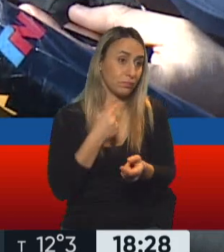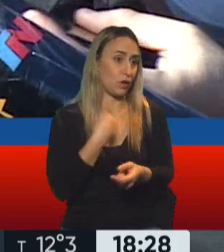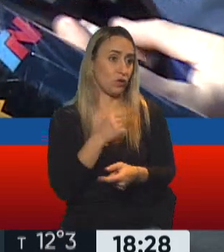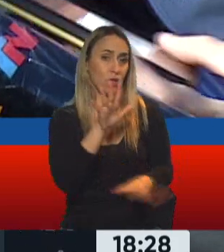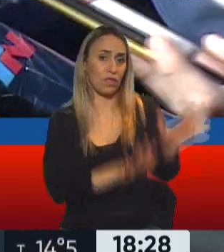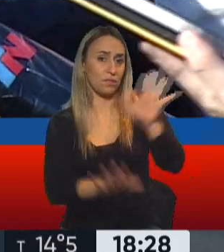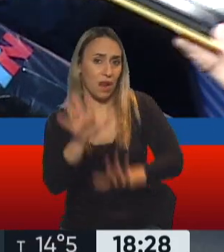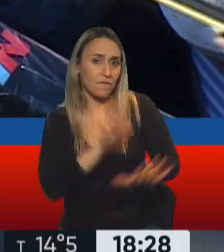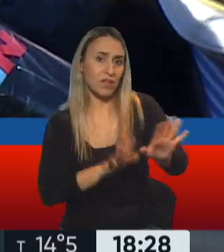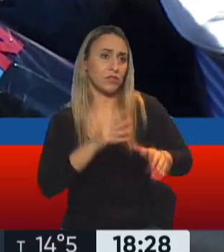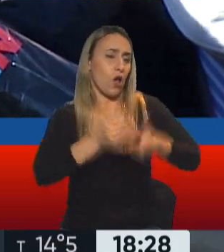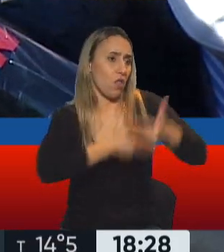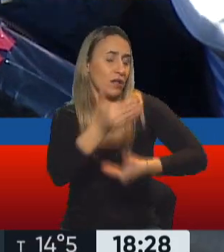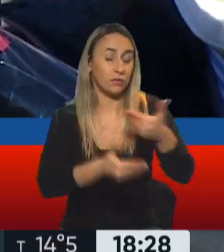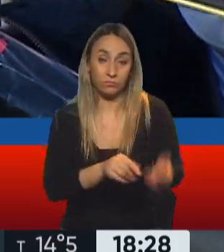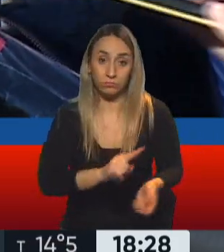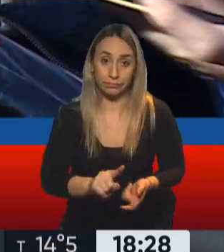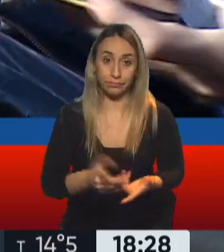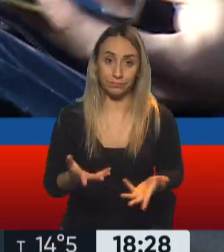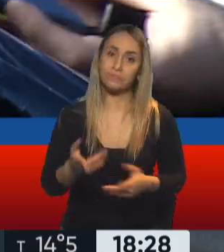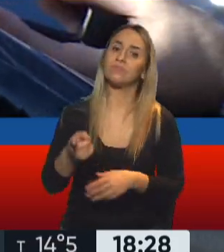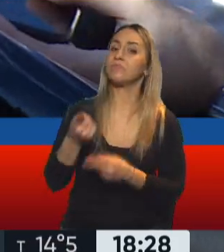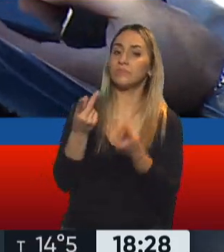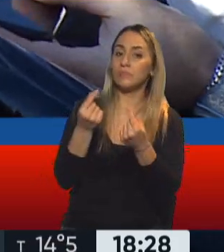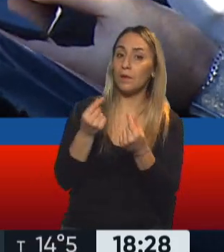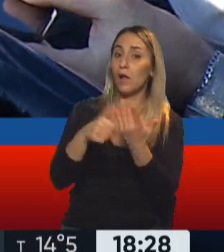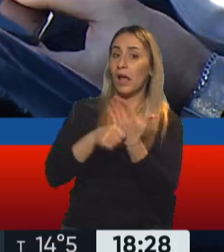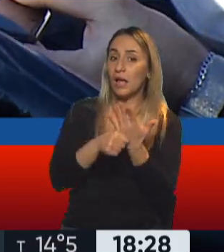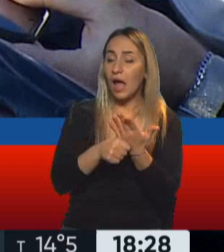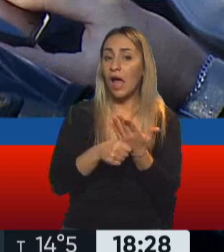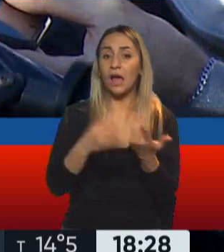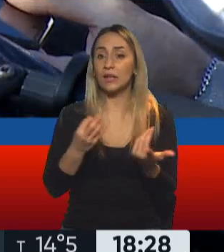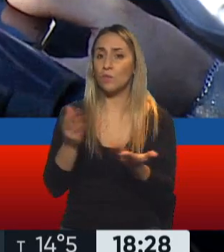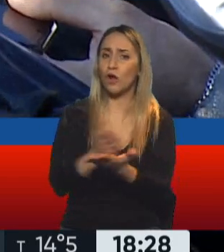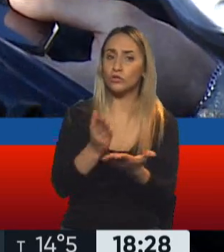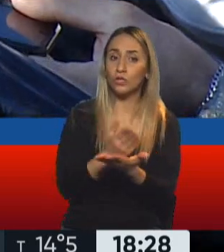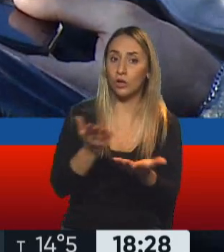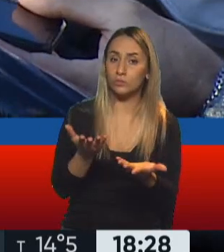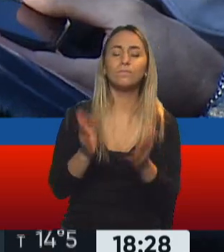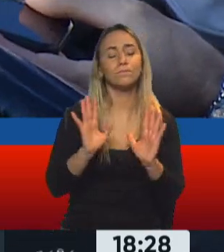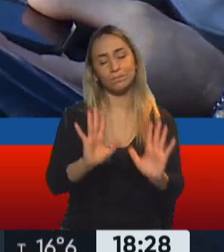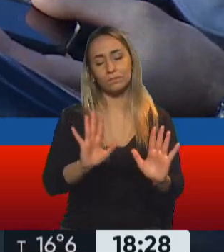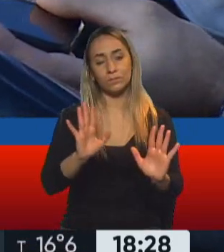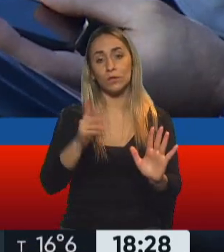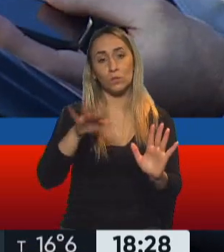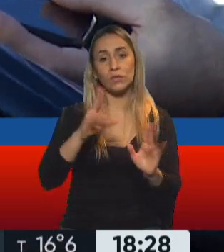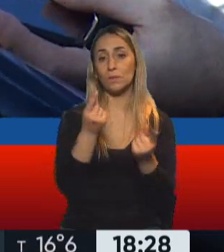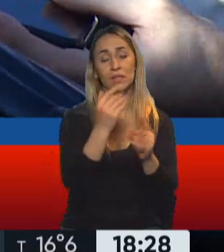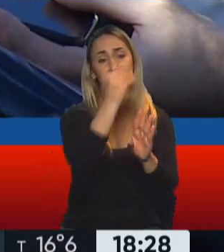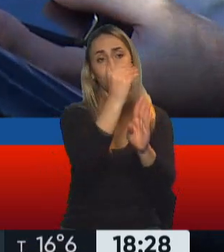¿Esa limitación va a bajar el precio de la carne o el precio de la hacienda? Y es lamentablemente lo más previsible que suceda.